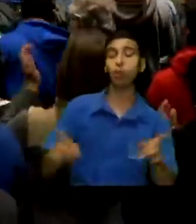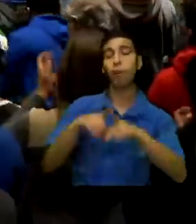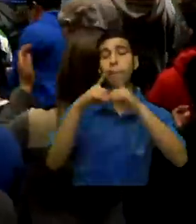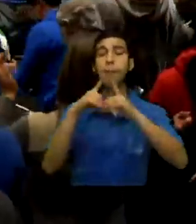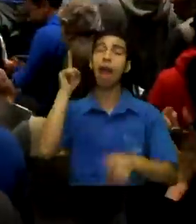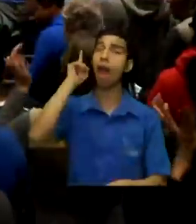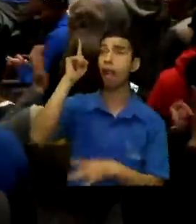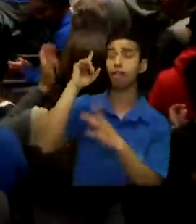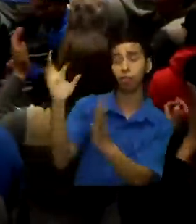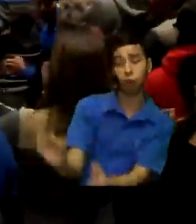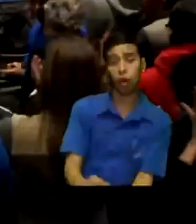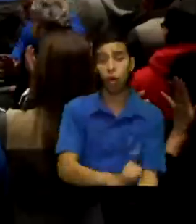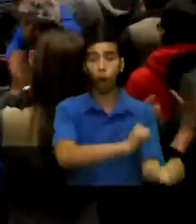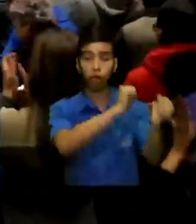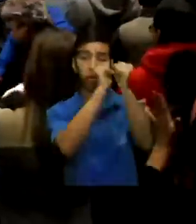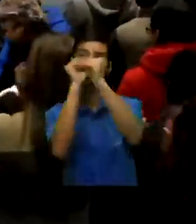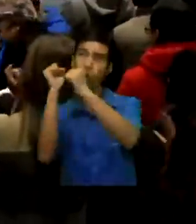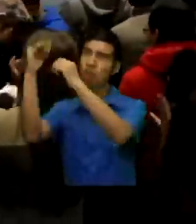Poderoso gigante.